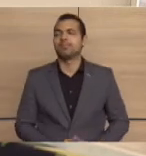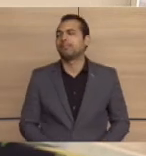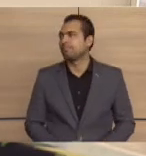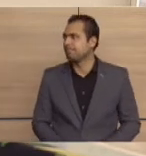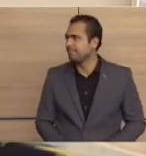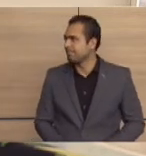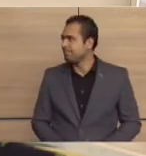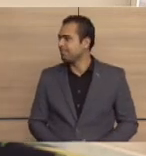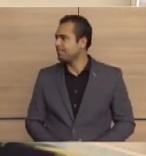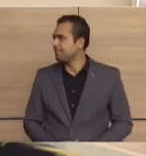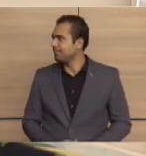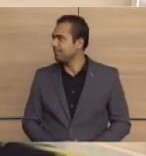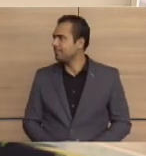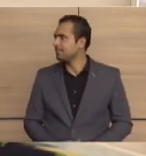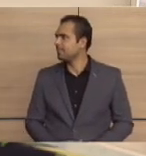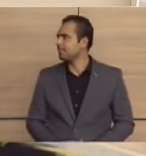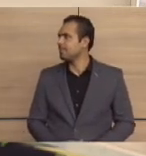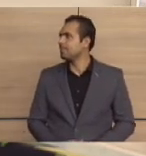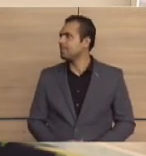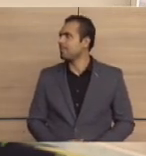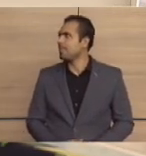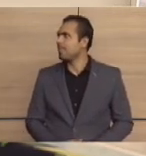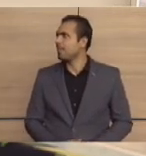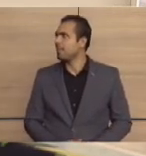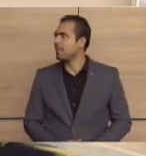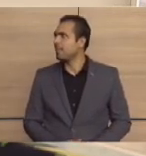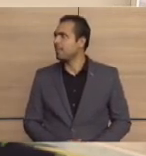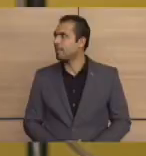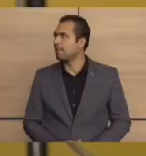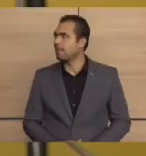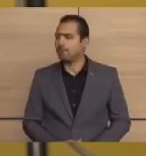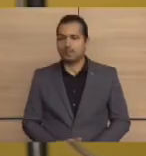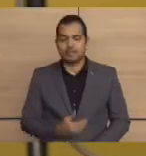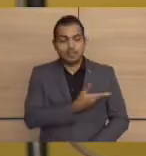Dale. Caballeros, así somos, son los que necesitamos en el país.